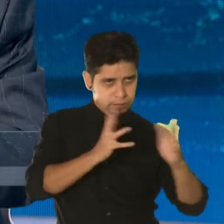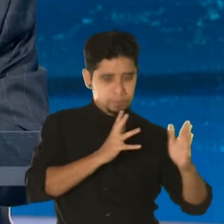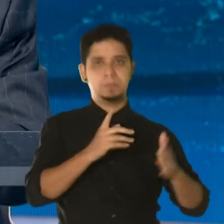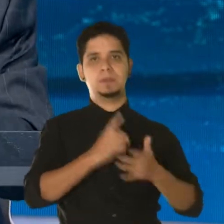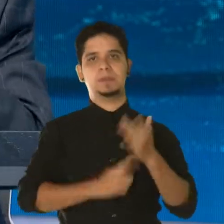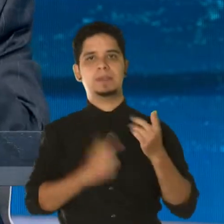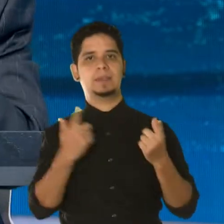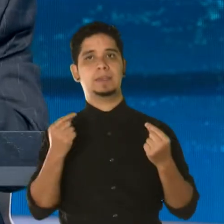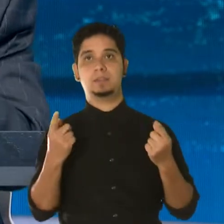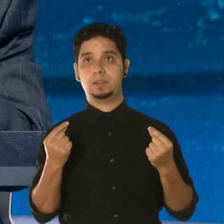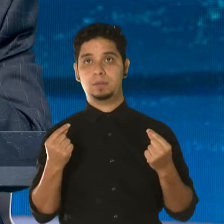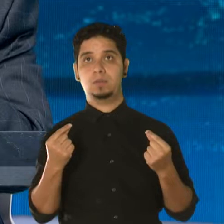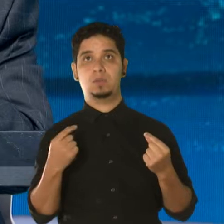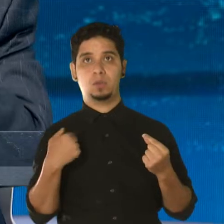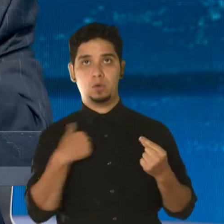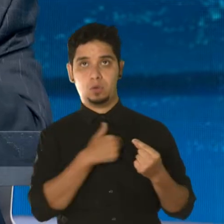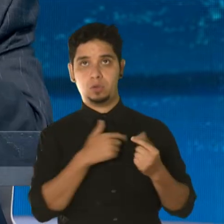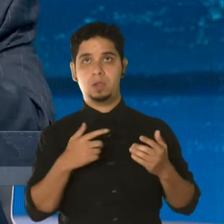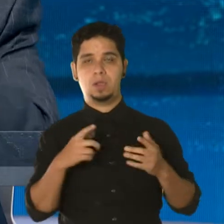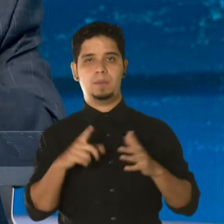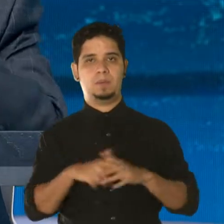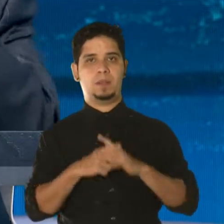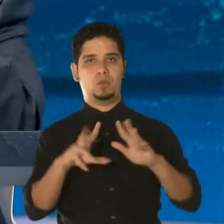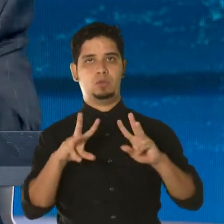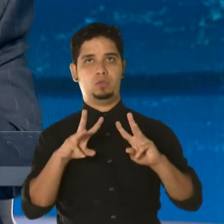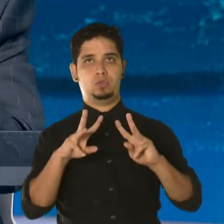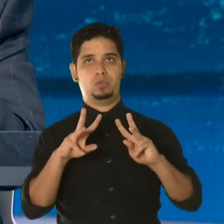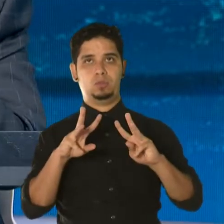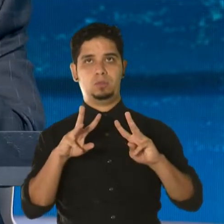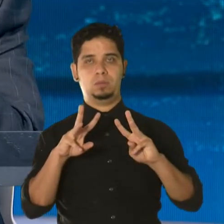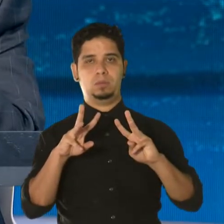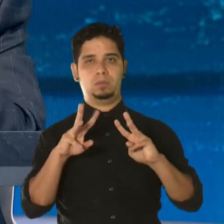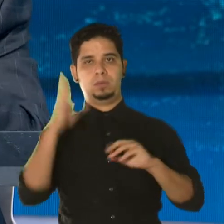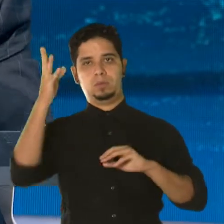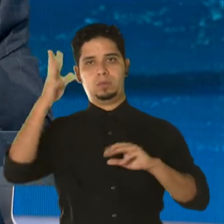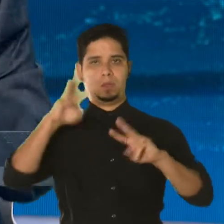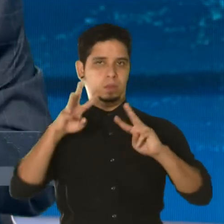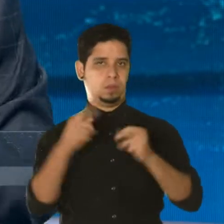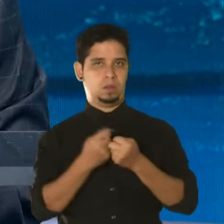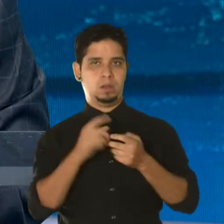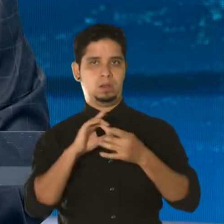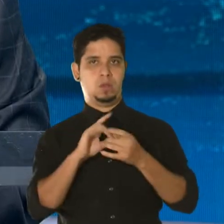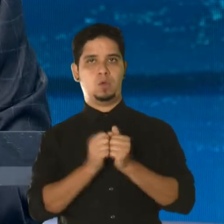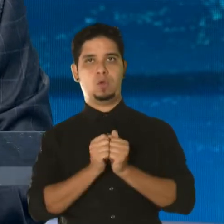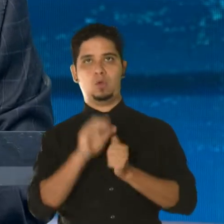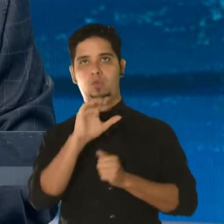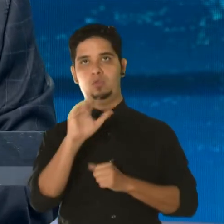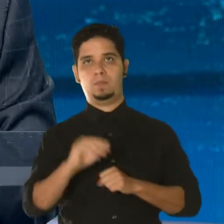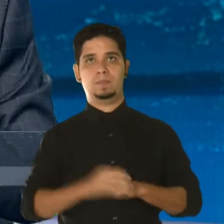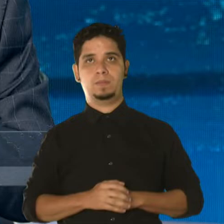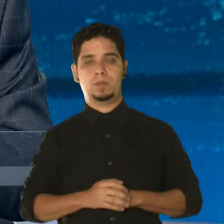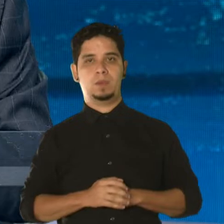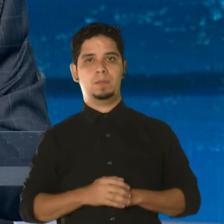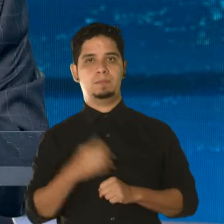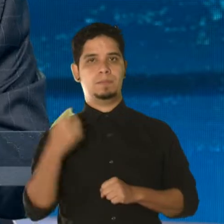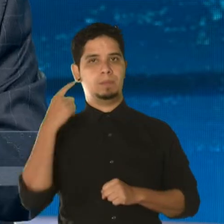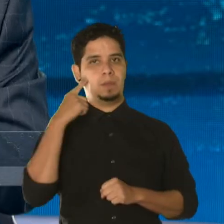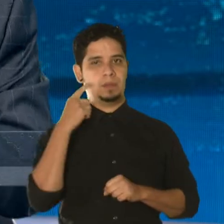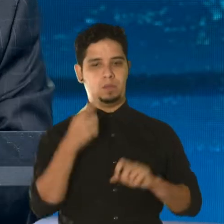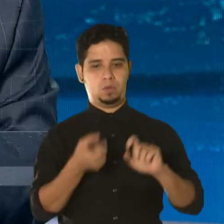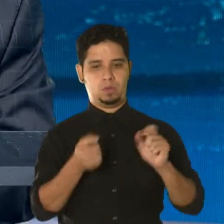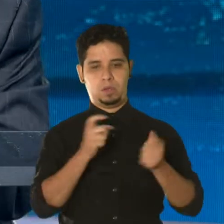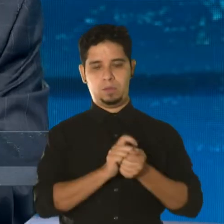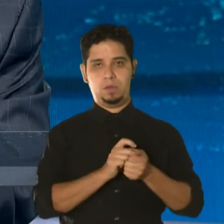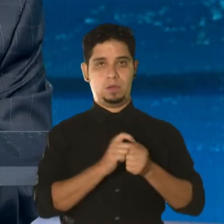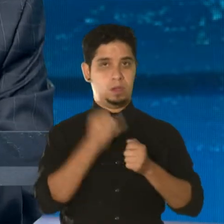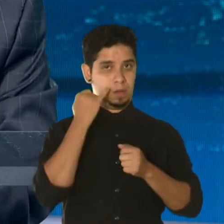hicimos? Empezamos entonces a dar los talleres por Zoom. ¿Sabes qué pasó? No solo cambié mi mentalidad de si se puede o no,